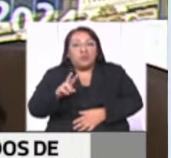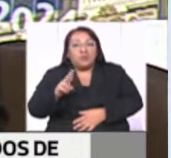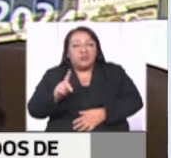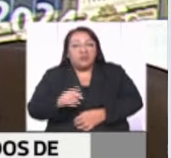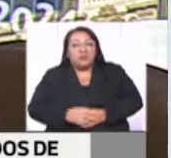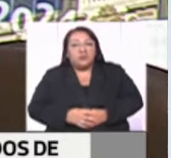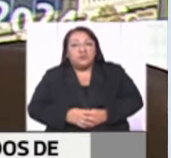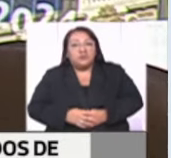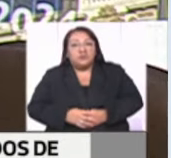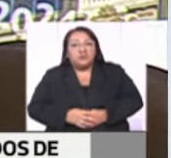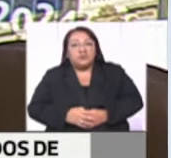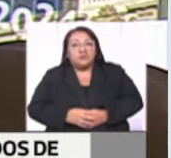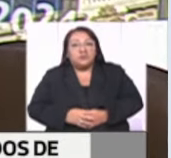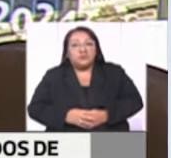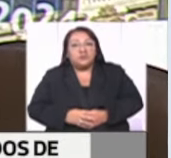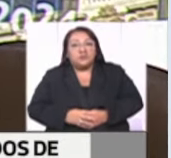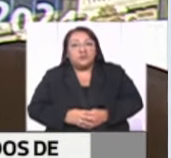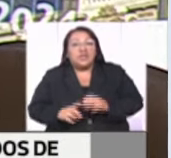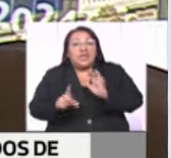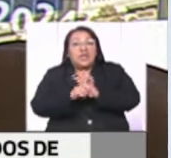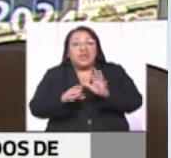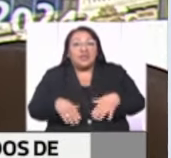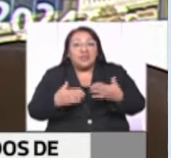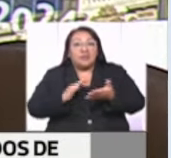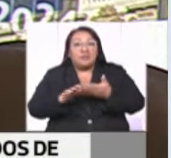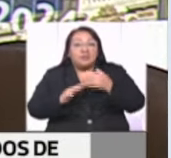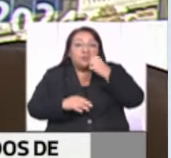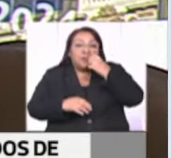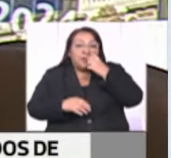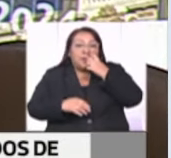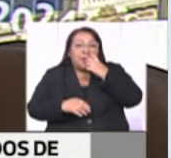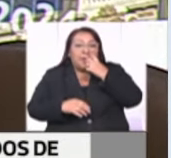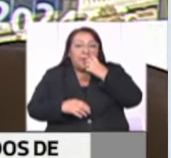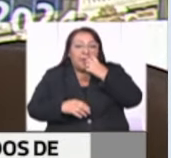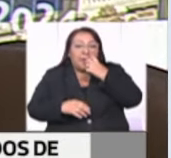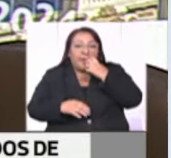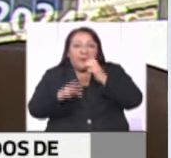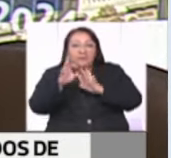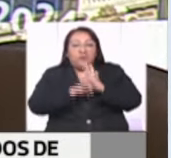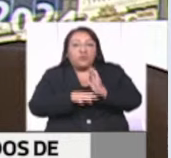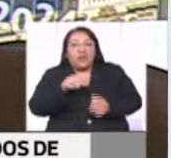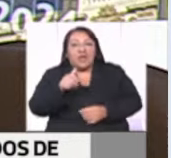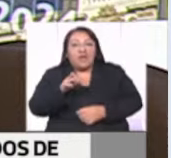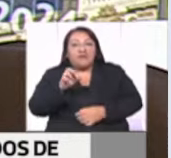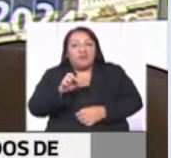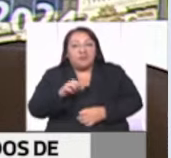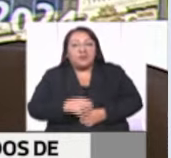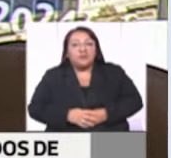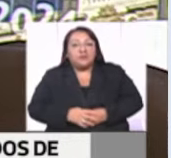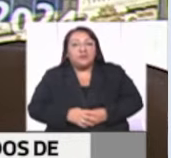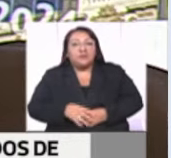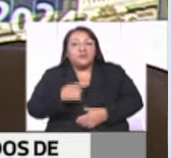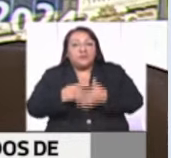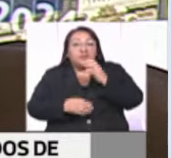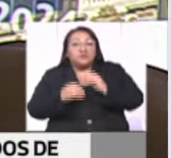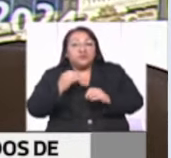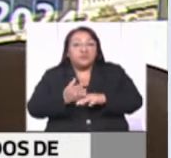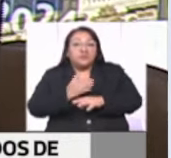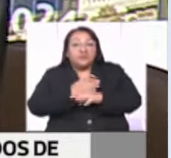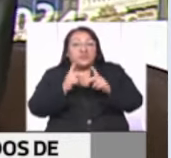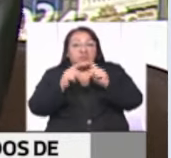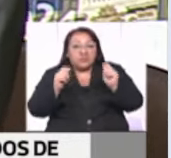002-2021, caso de la ley que autoriza el retiro de fondos de las AFP, que resolvió el